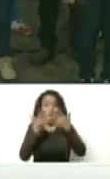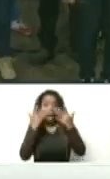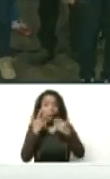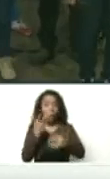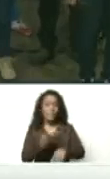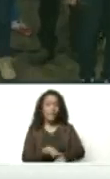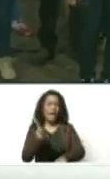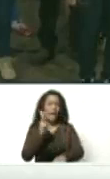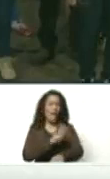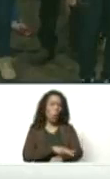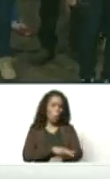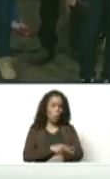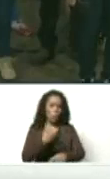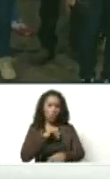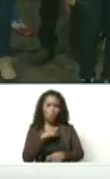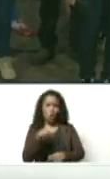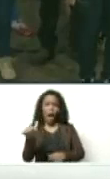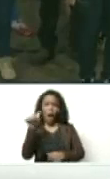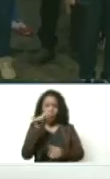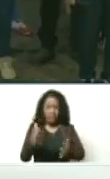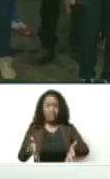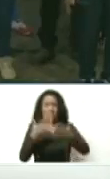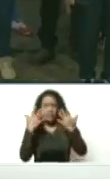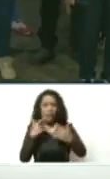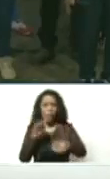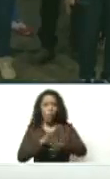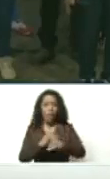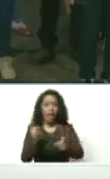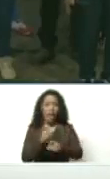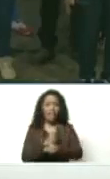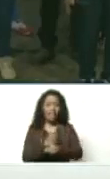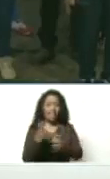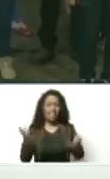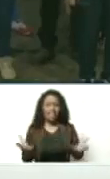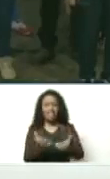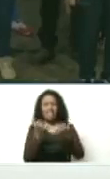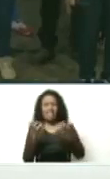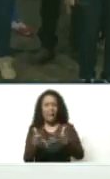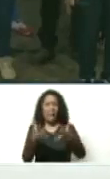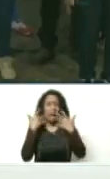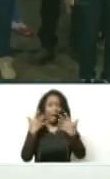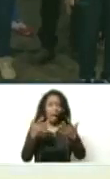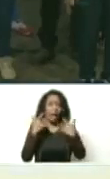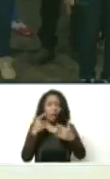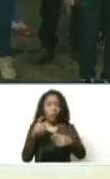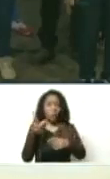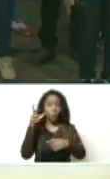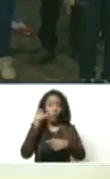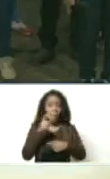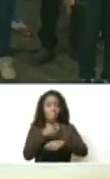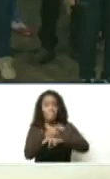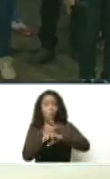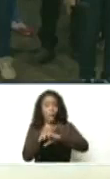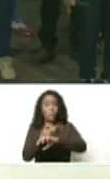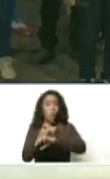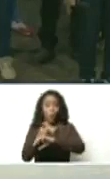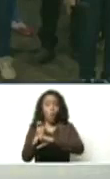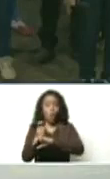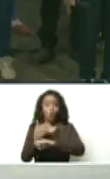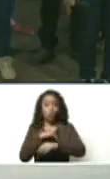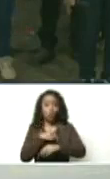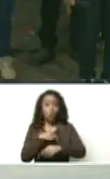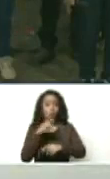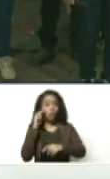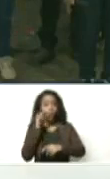Peor. Porque la bomba lacrimógena se pone caliente. Y cuando escuchamos pum, pum, pum, pum,